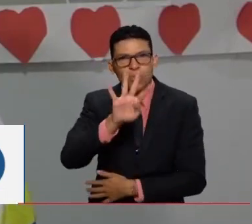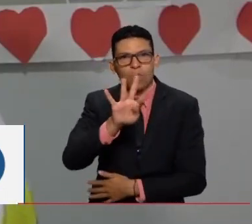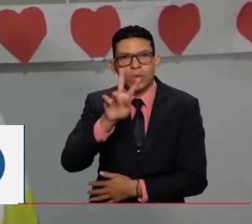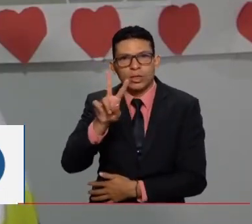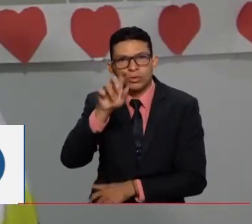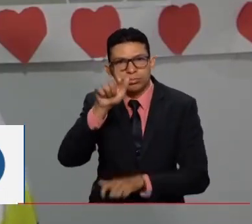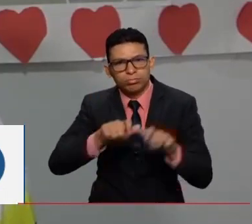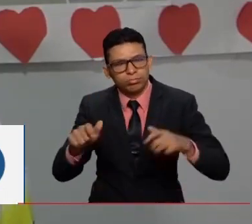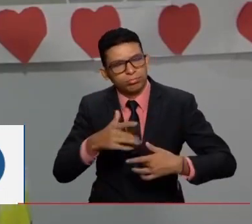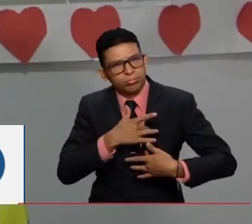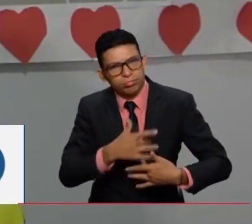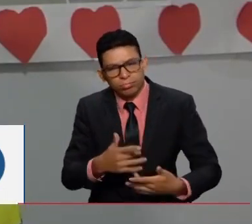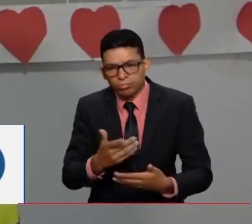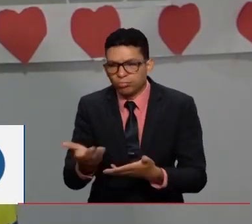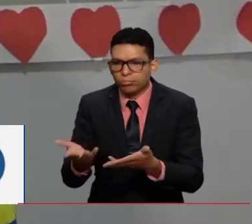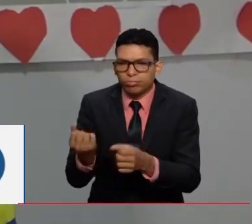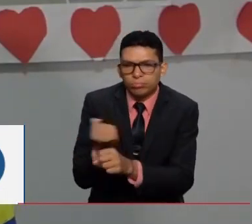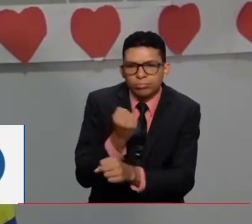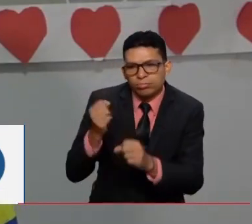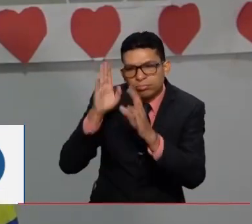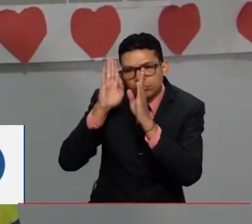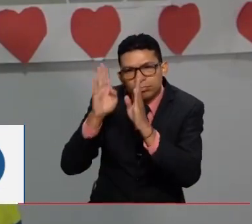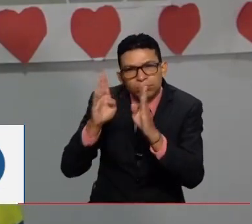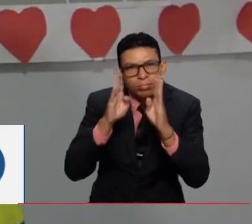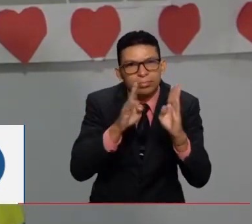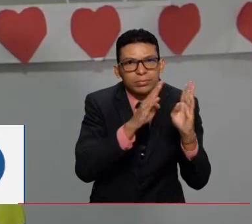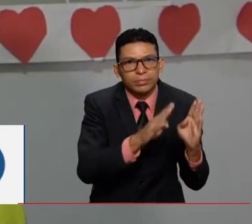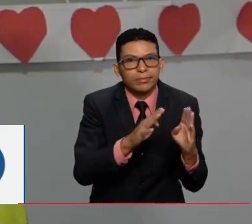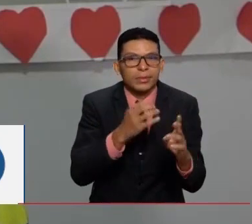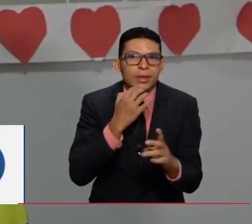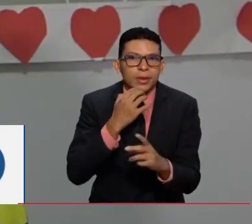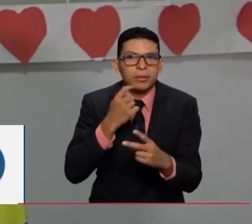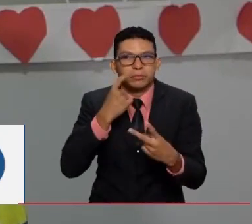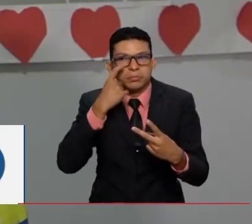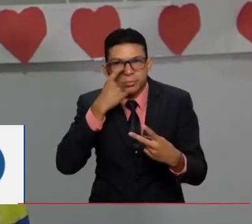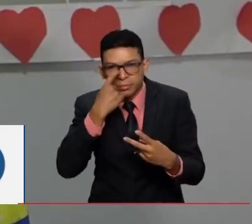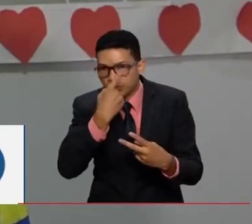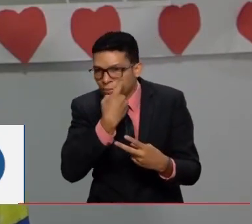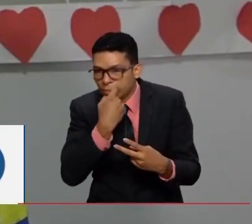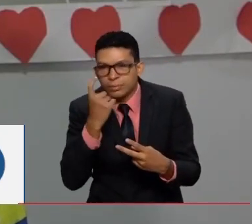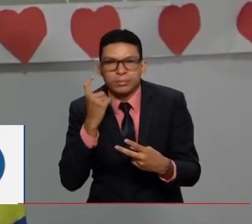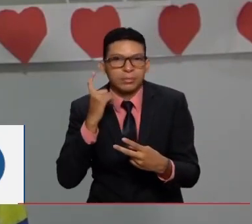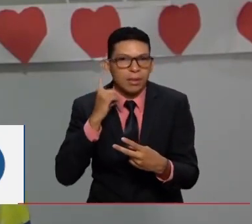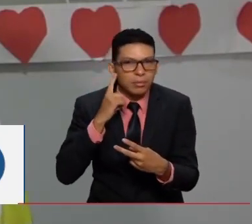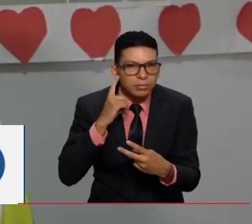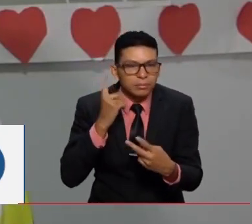de Buenaventura en diferentes especialidades como lo son otorrinolaringología, pediatría,